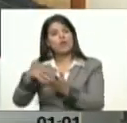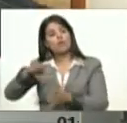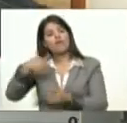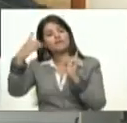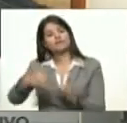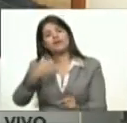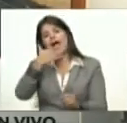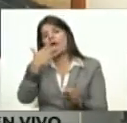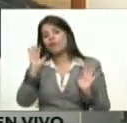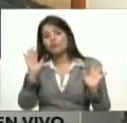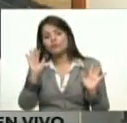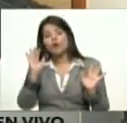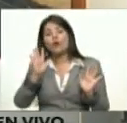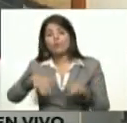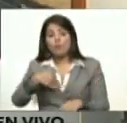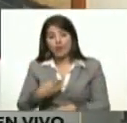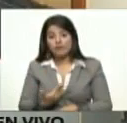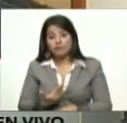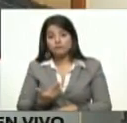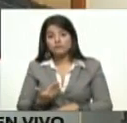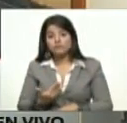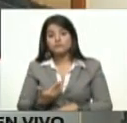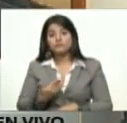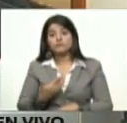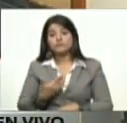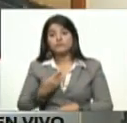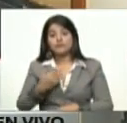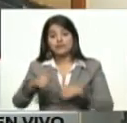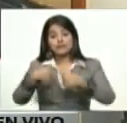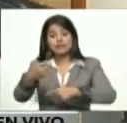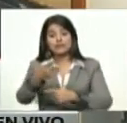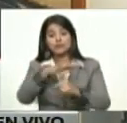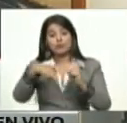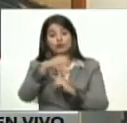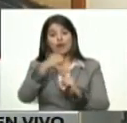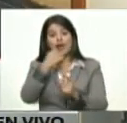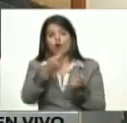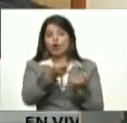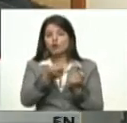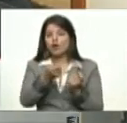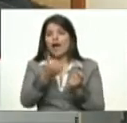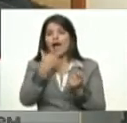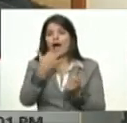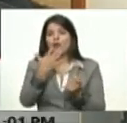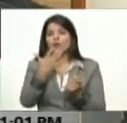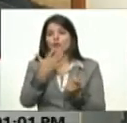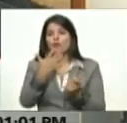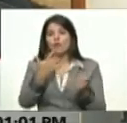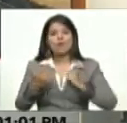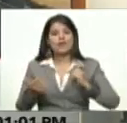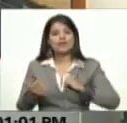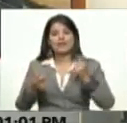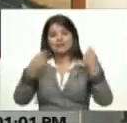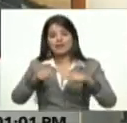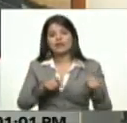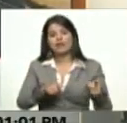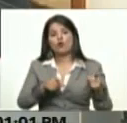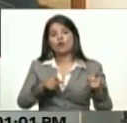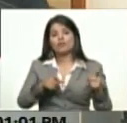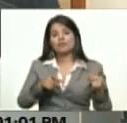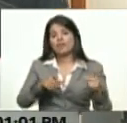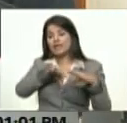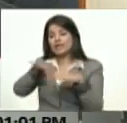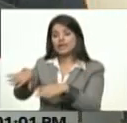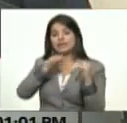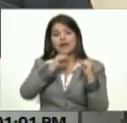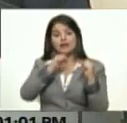pudiesen inmediatamente generar situaciones de neutralización de cualquier intento de arrebatarle